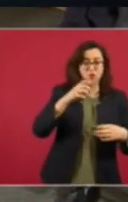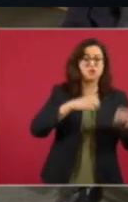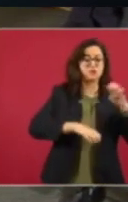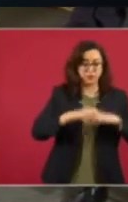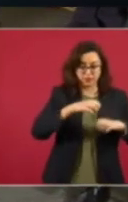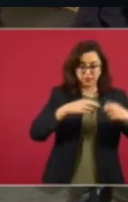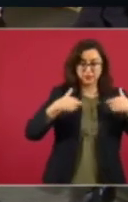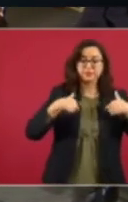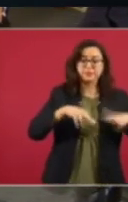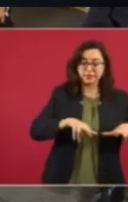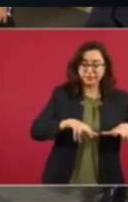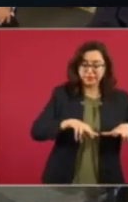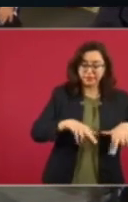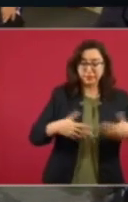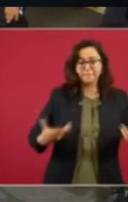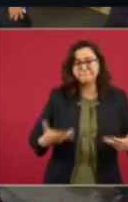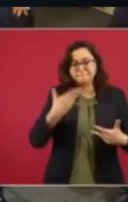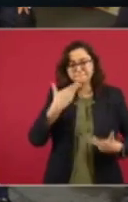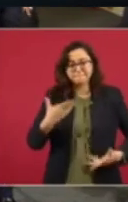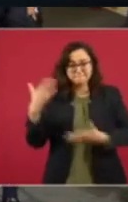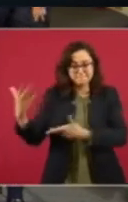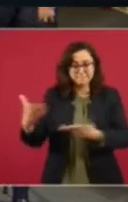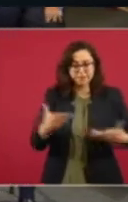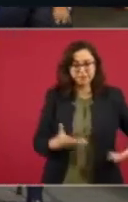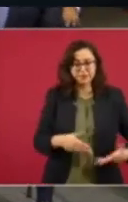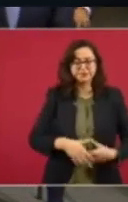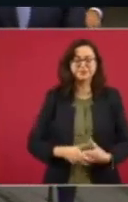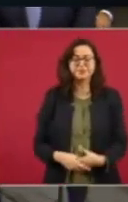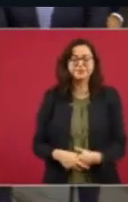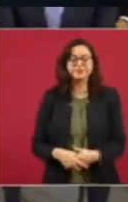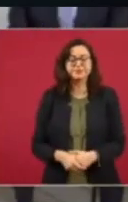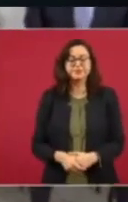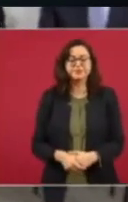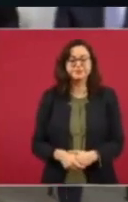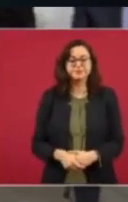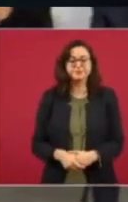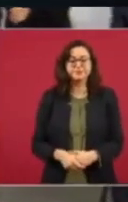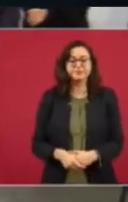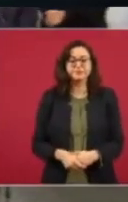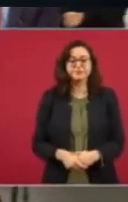Y bienvenidos aquí. Muchas gracias.